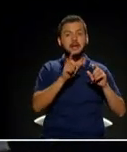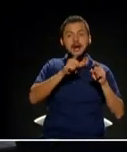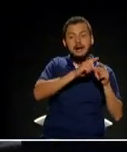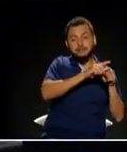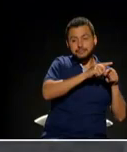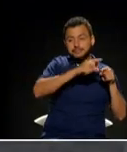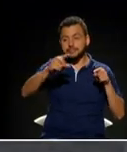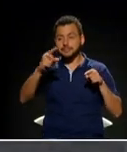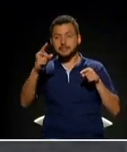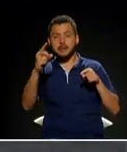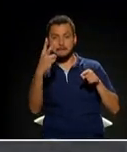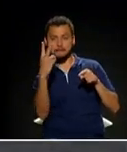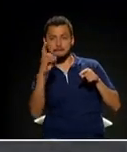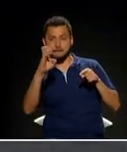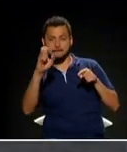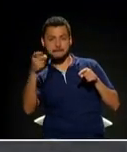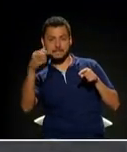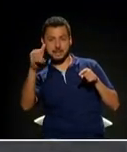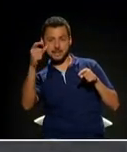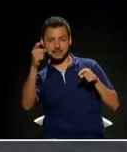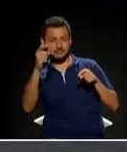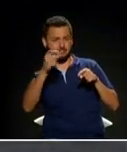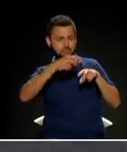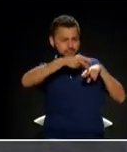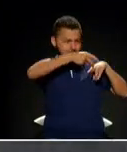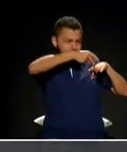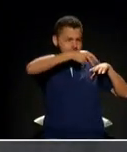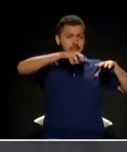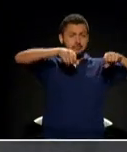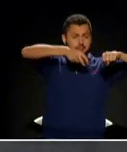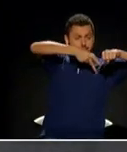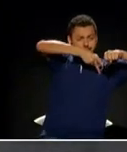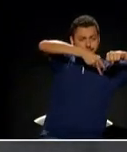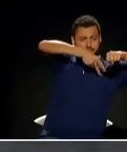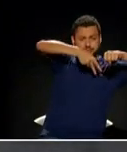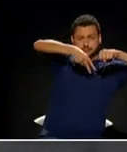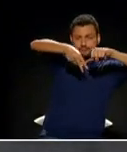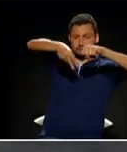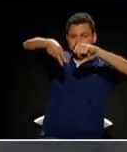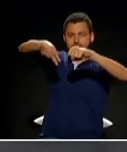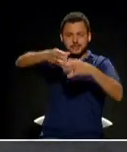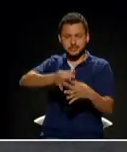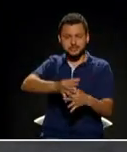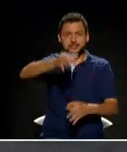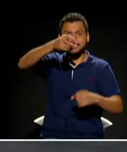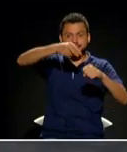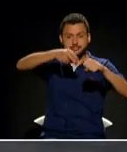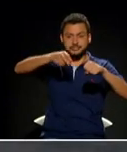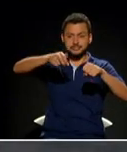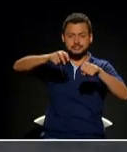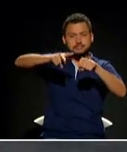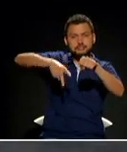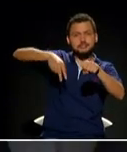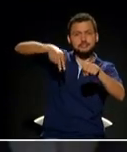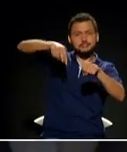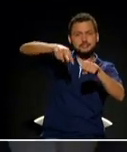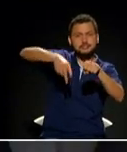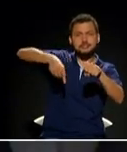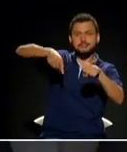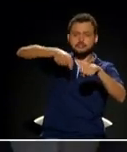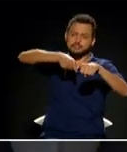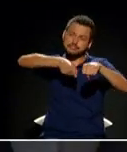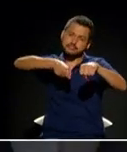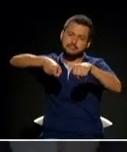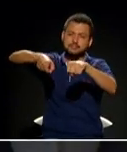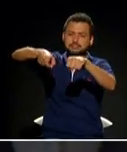han sido eficientes la gente se mueve mucho más rápido tenemos que recordarlas y con más de nosotros todos juntos cómo llegamos a acuerdos comunes con